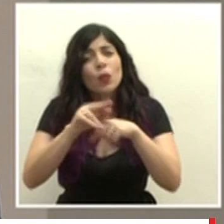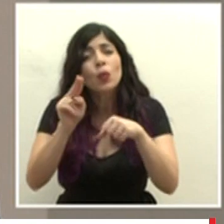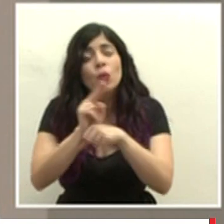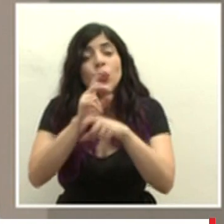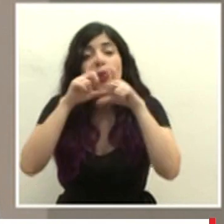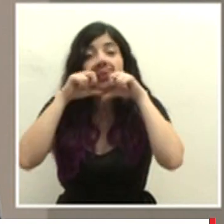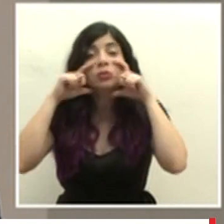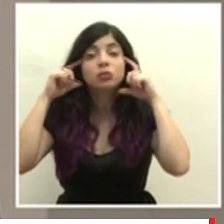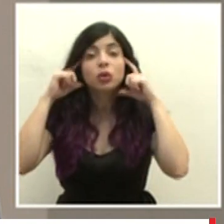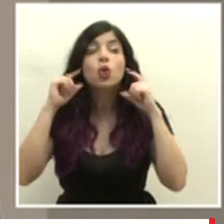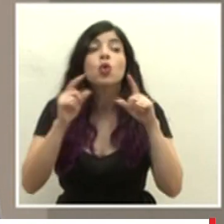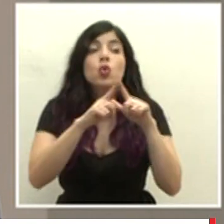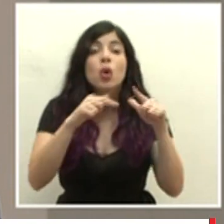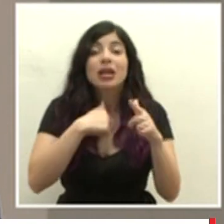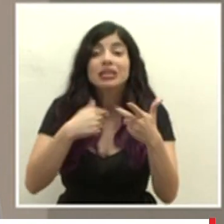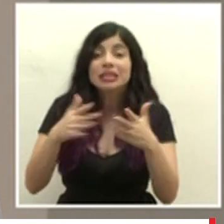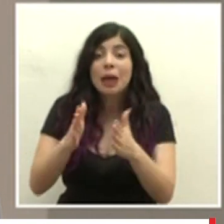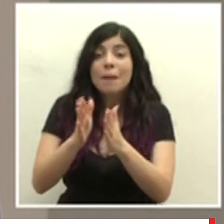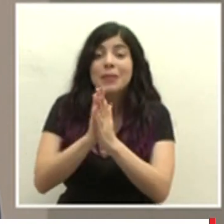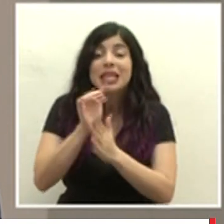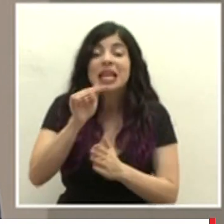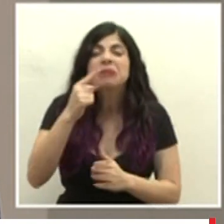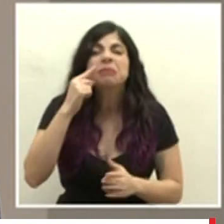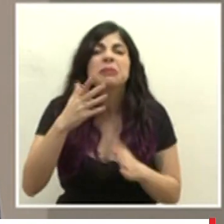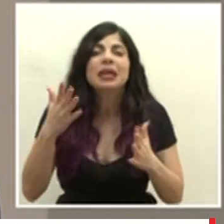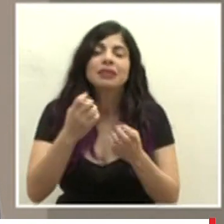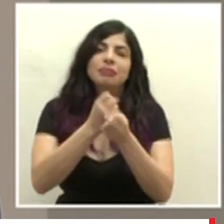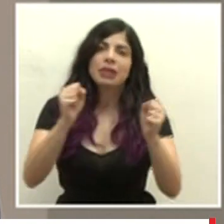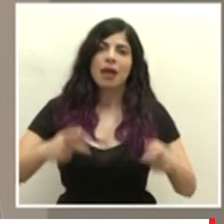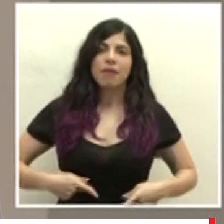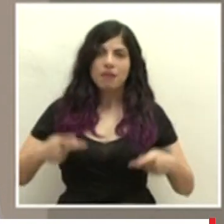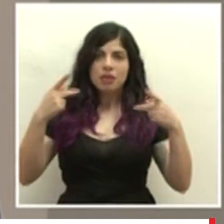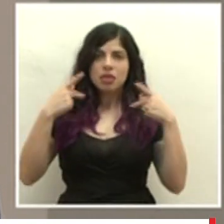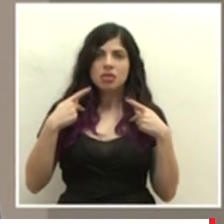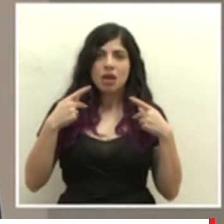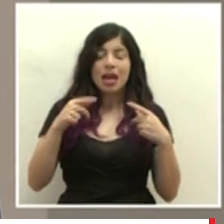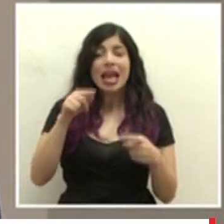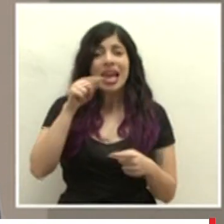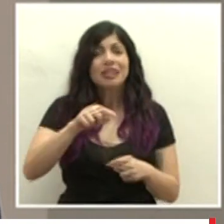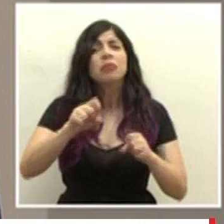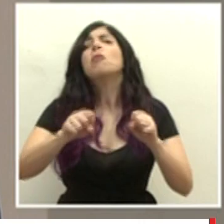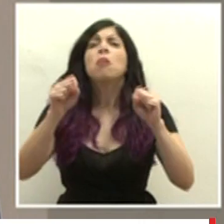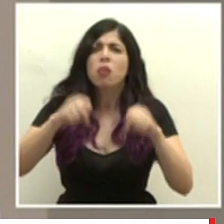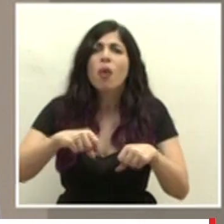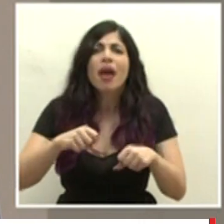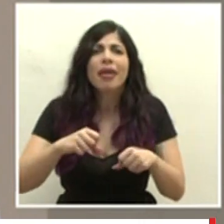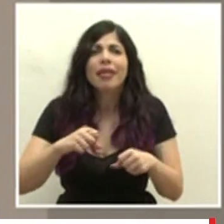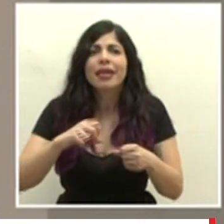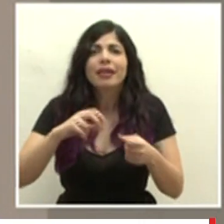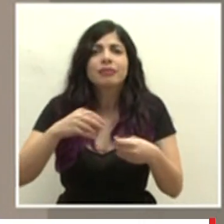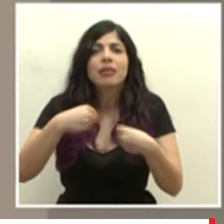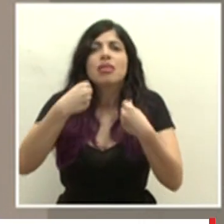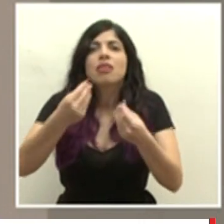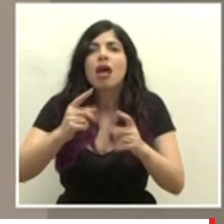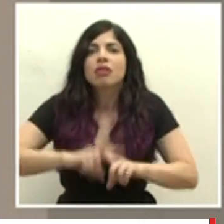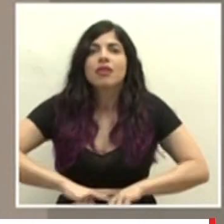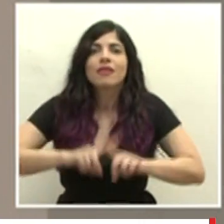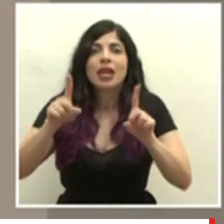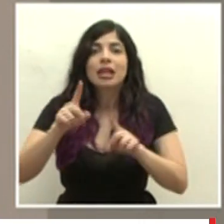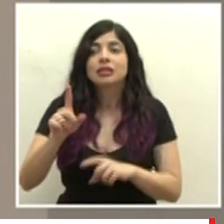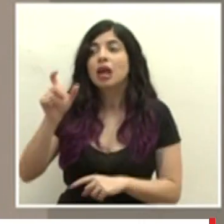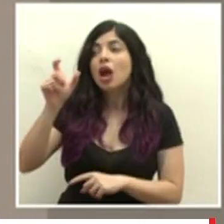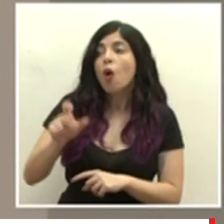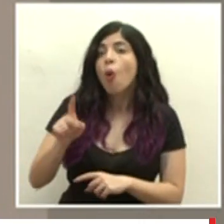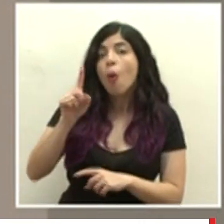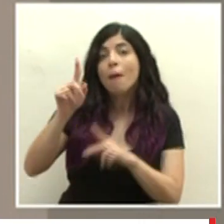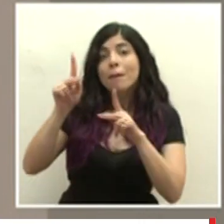en donde se ha solicitado es un asunto que salva vidas, es un asunto que perfectamente puede significar esa diferencia entre un familiar,